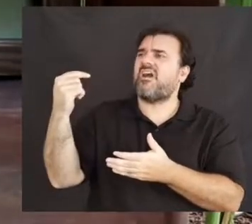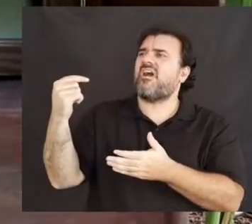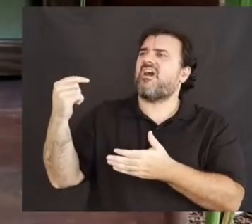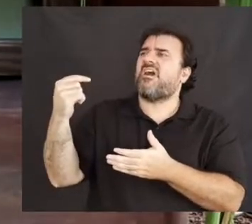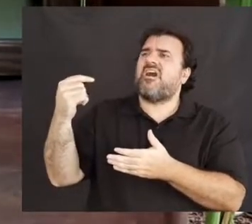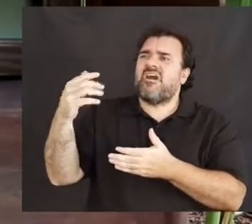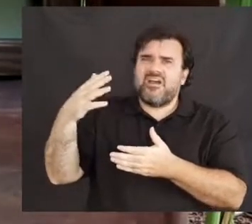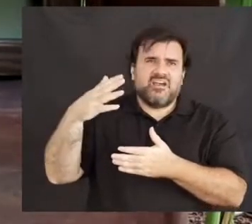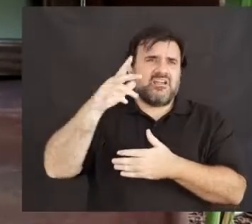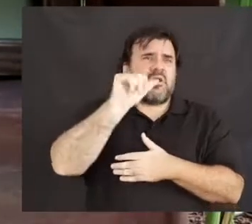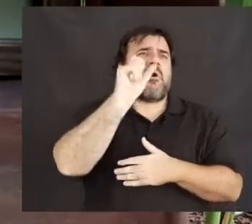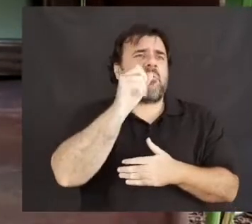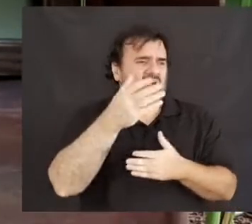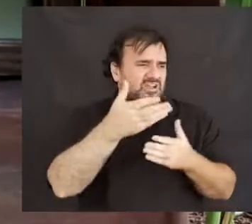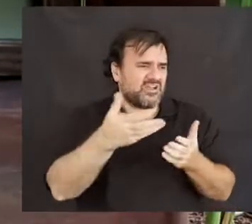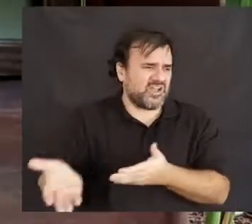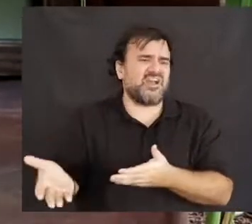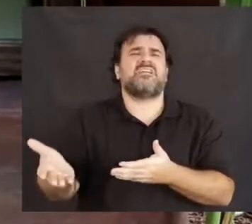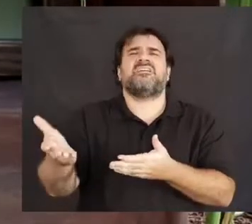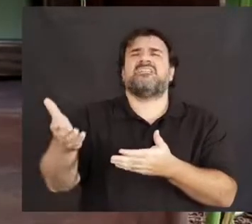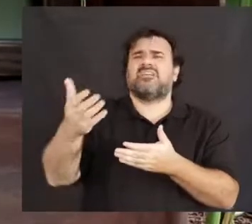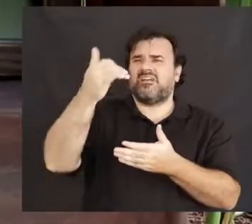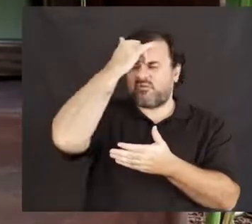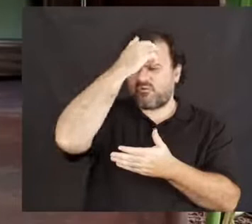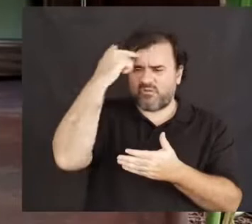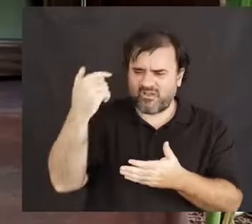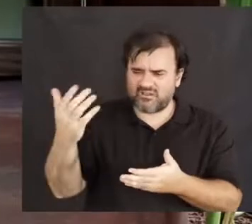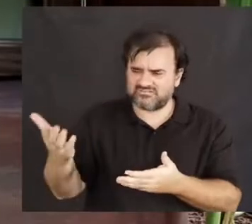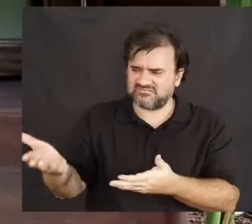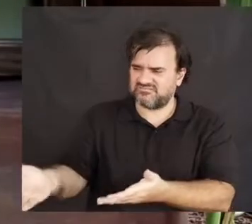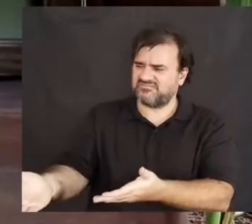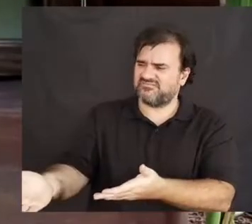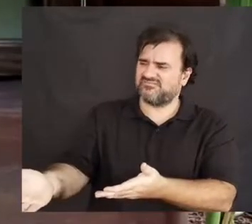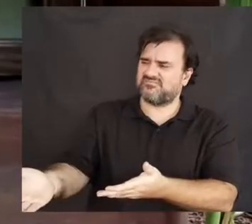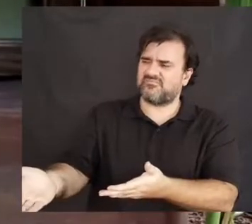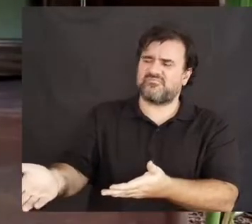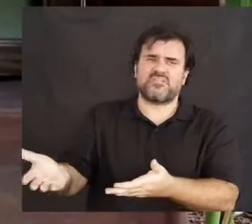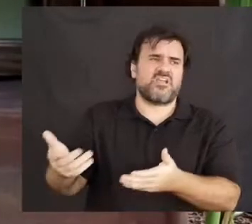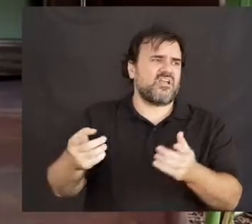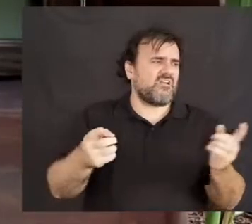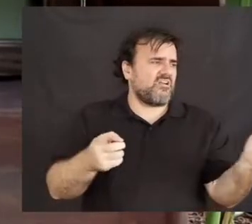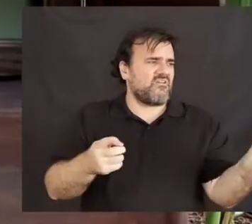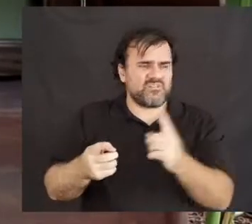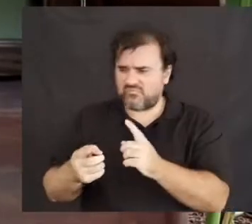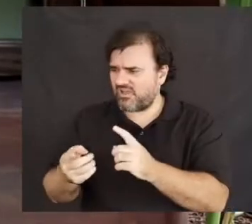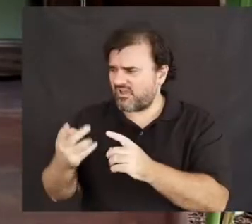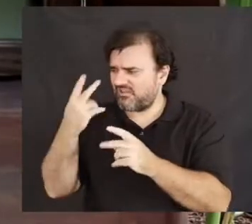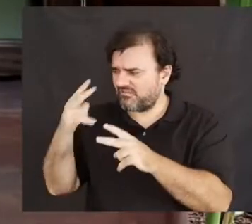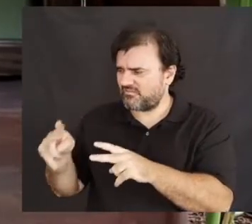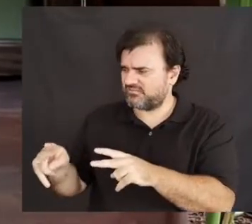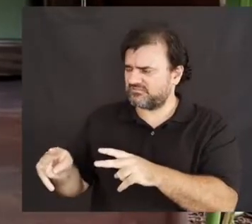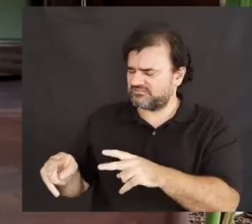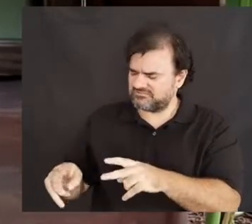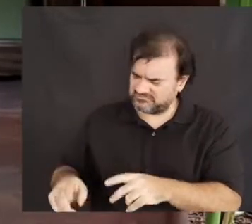Corrimos presurosos hacia donde el hincho estaba, la cabeza baja, los ojos turbios de lágrimas. Señaló hacia un declive